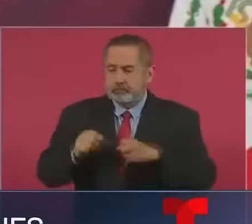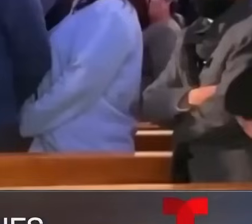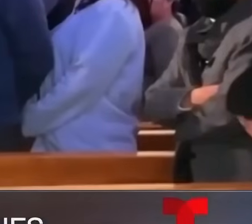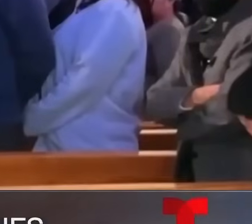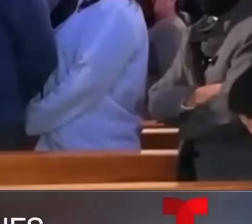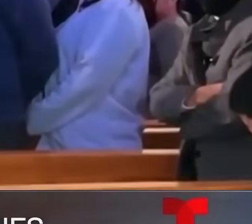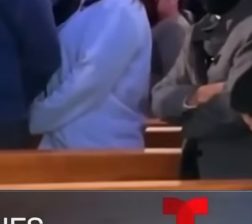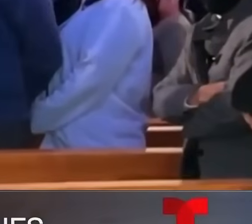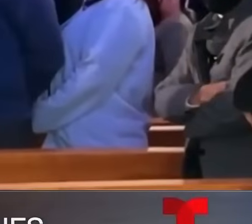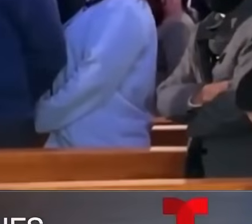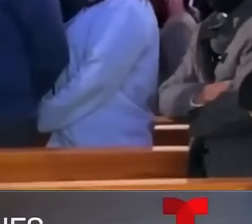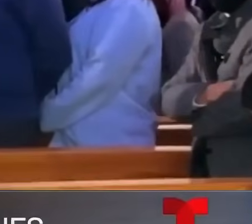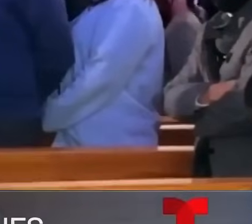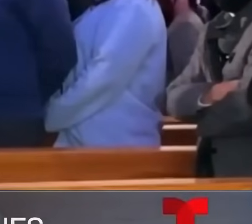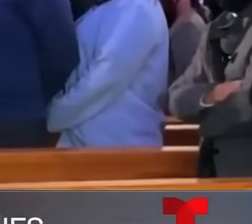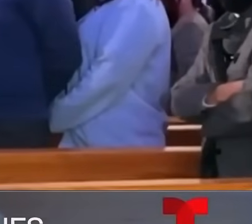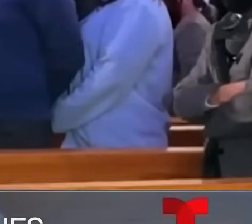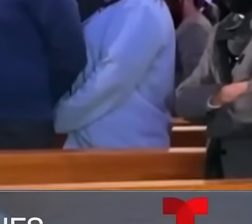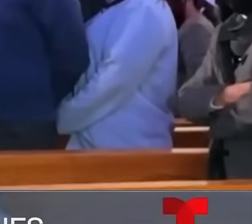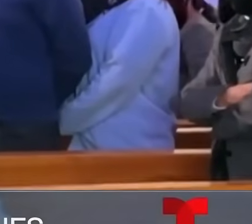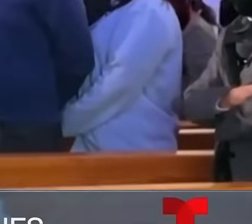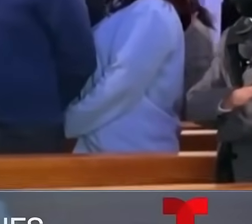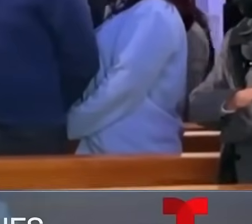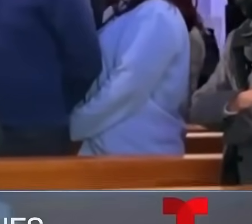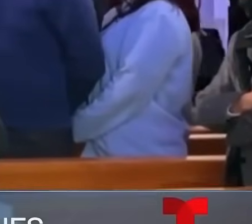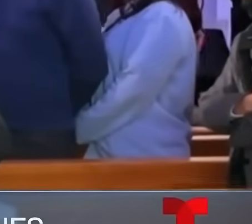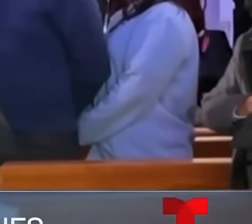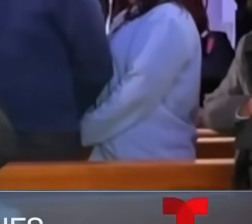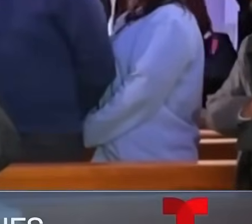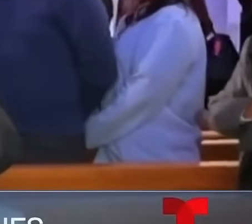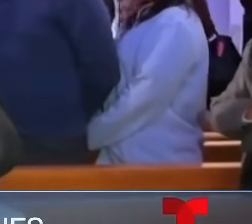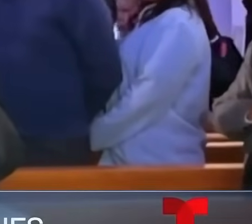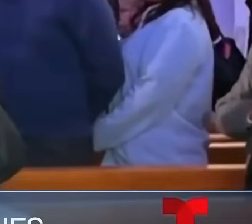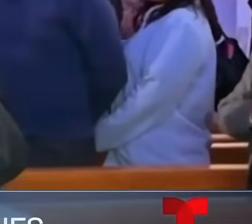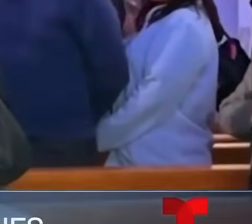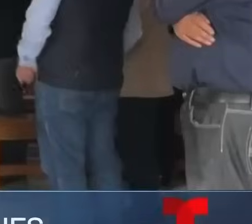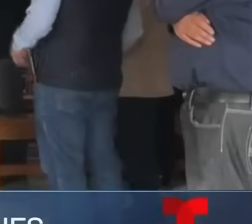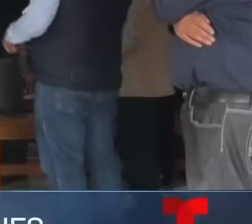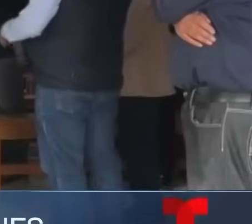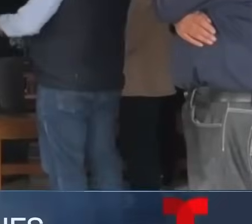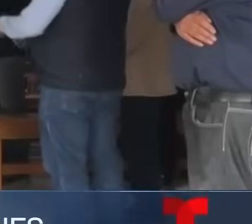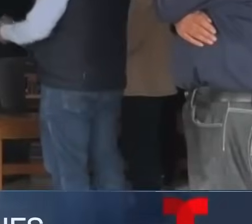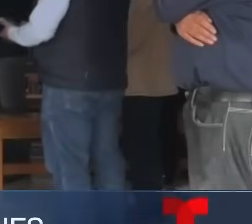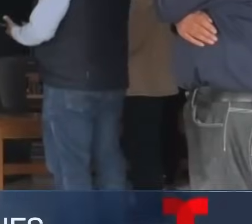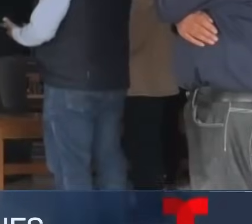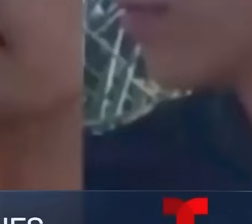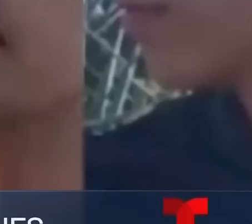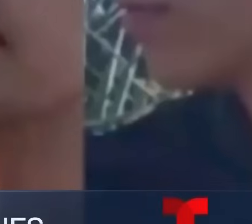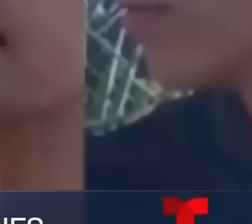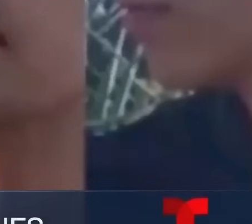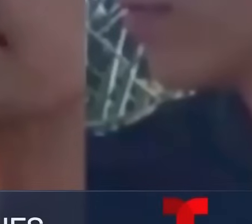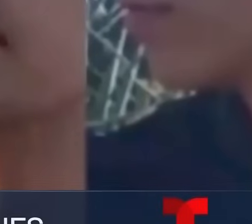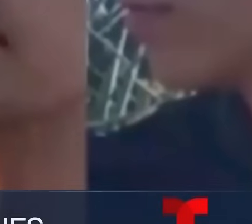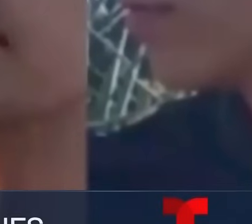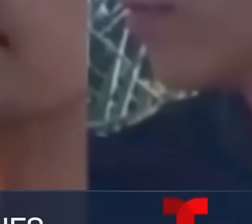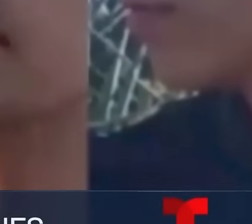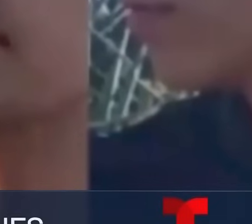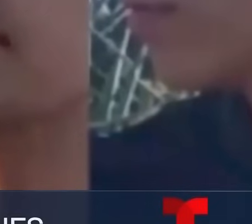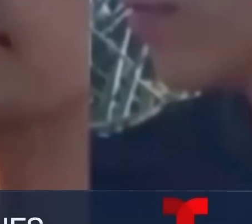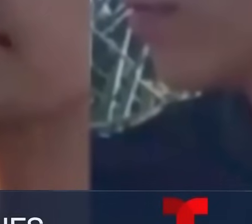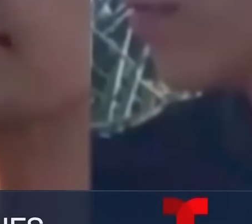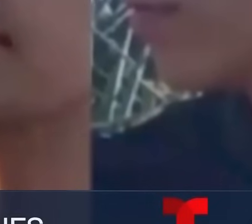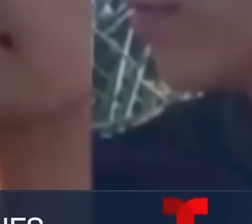banda. La Fiscalía de Guanajuato aseguró que los análisis toxicológicos salieron negativos y comprueban que